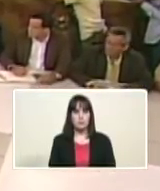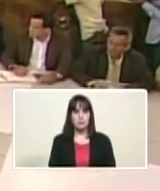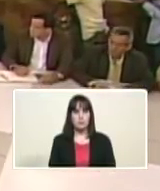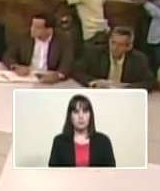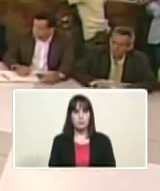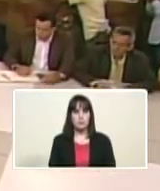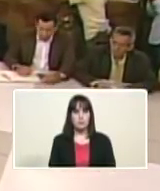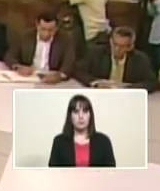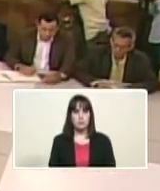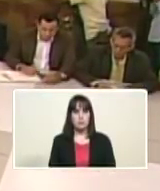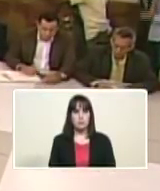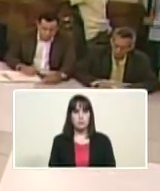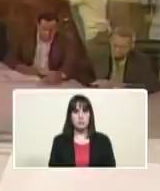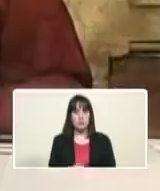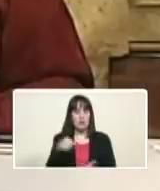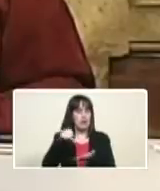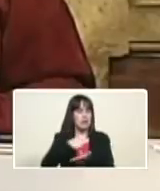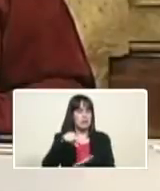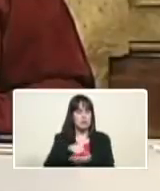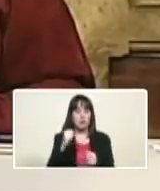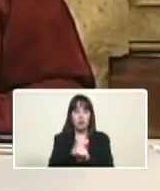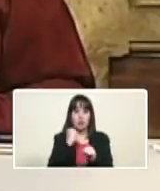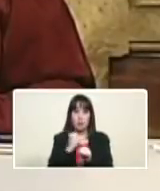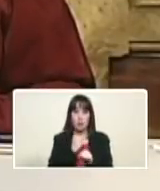He puesto en el centro el trabajo